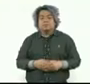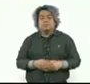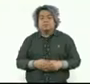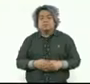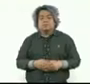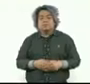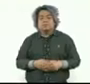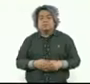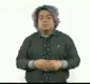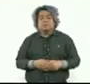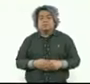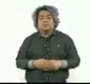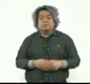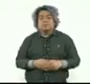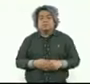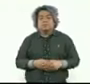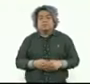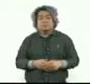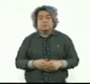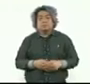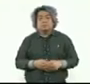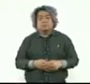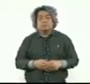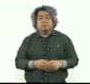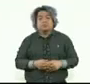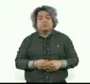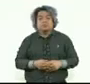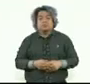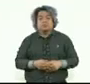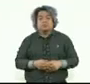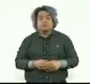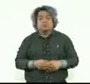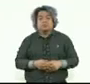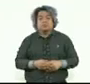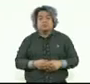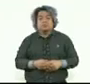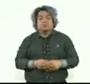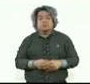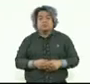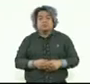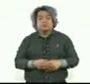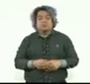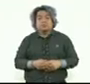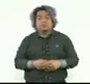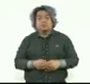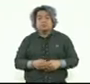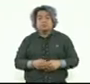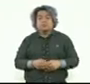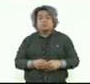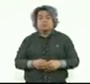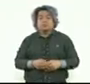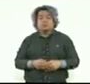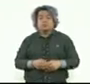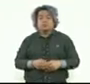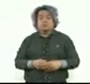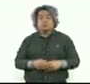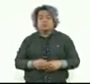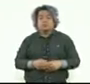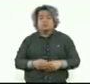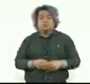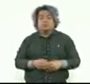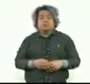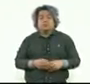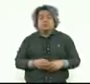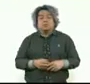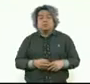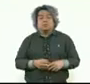Es que preguntamos si lo dejábamos abierto. Porque este tiene aquí. A los otros para que se vea lo que hay